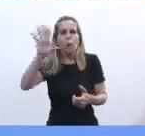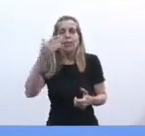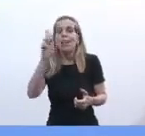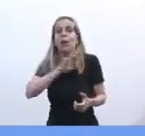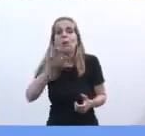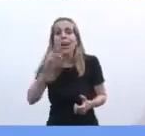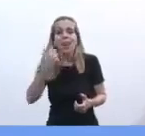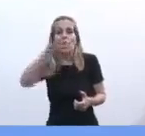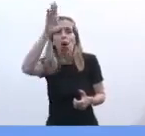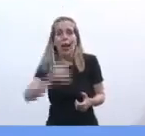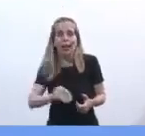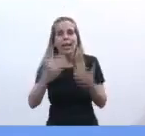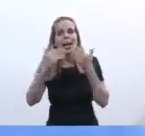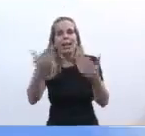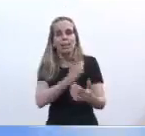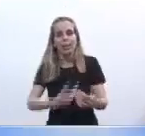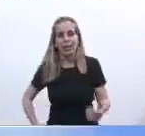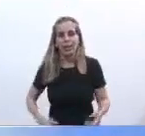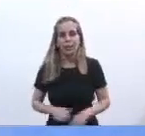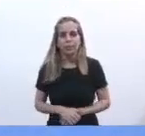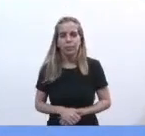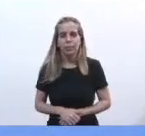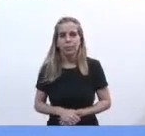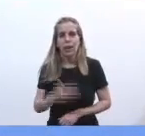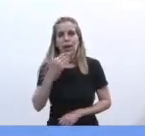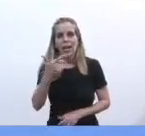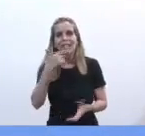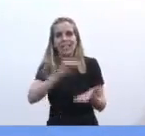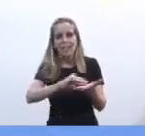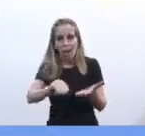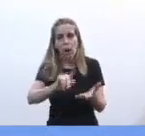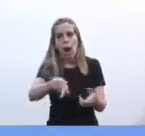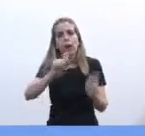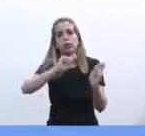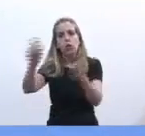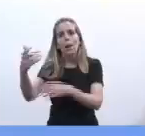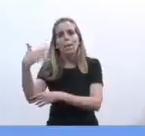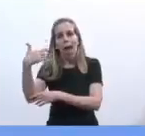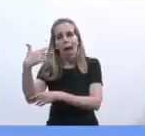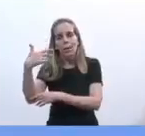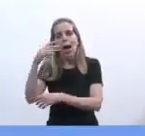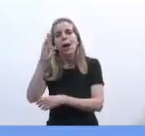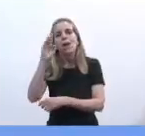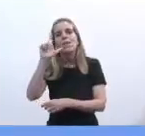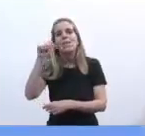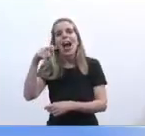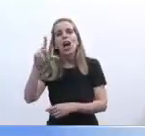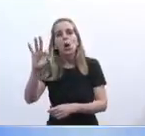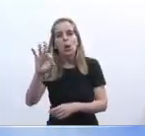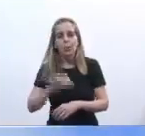por las mujeres de mi país gracias señor precedente gracias senadora tiene la palabra el senador pablo blanco